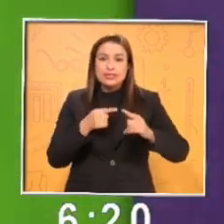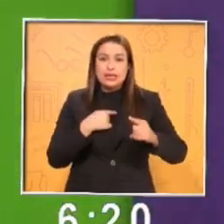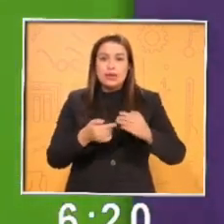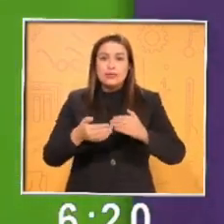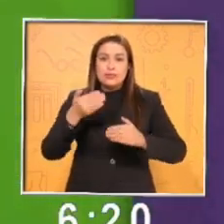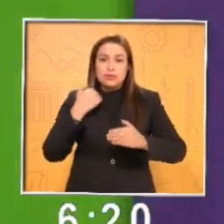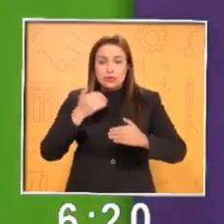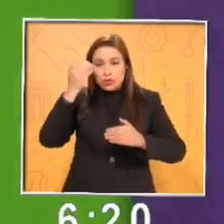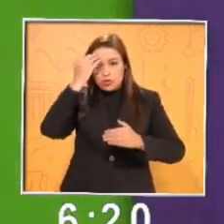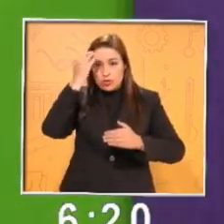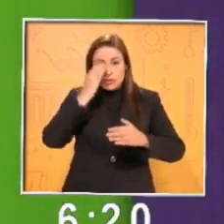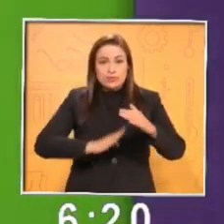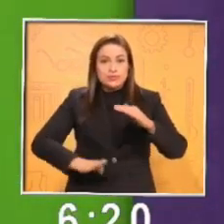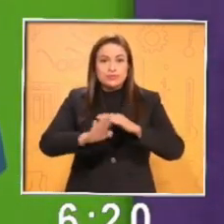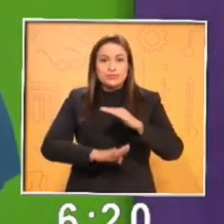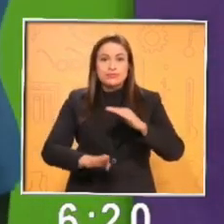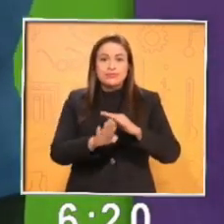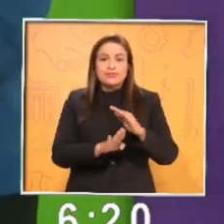continuar